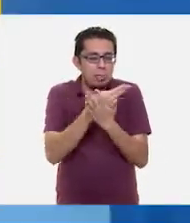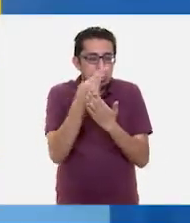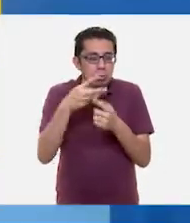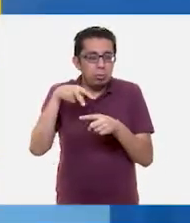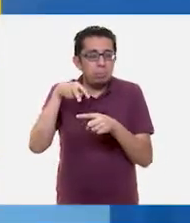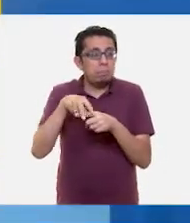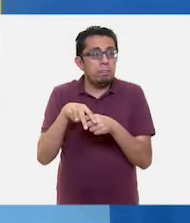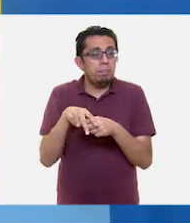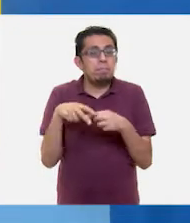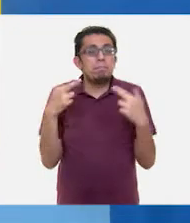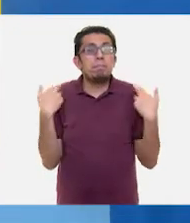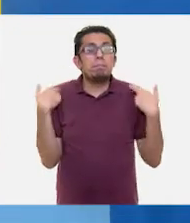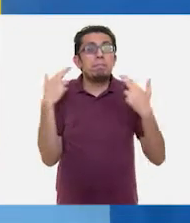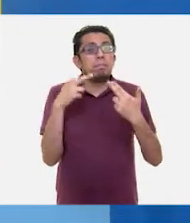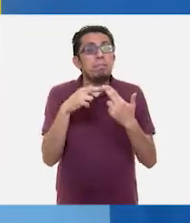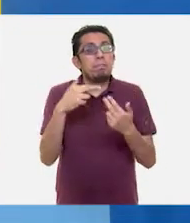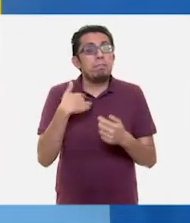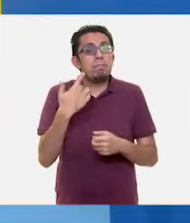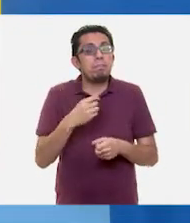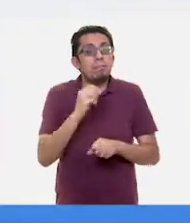Ay, maestra, esto sí me emociona.